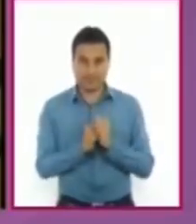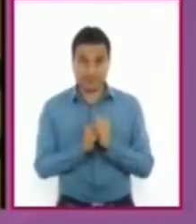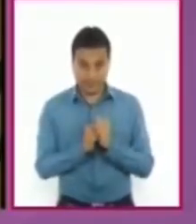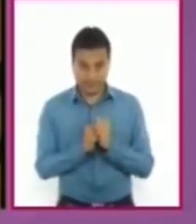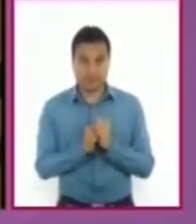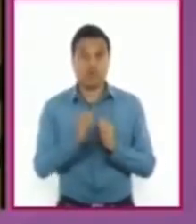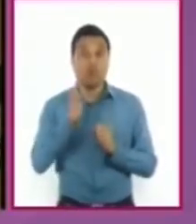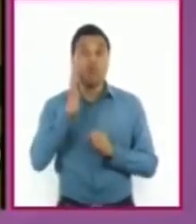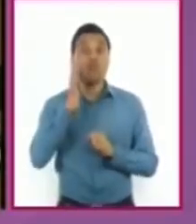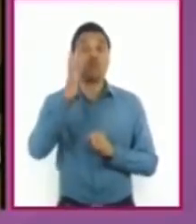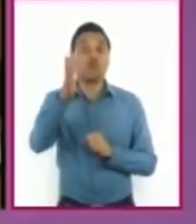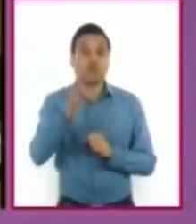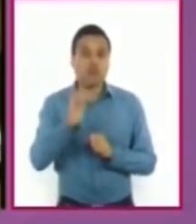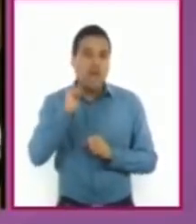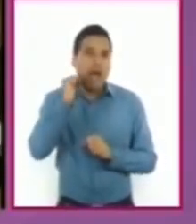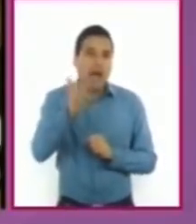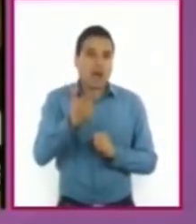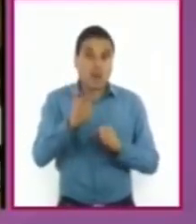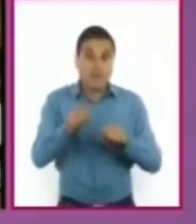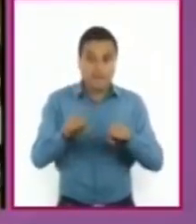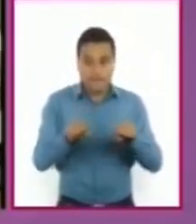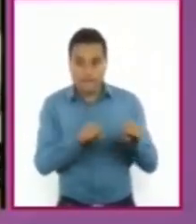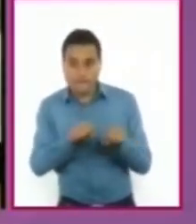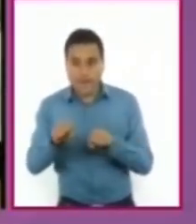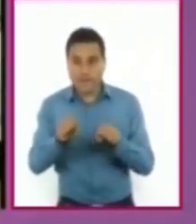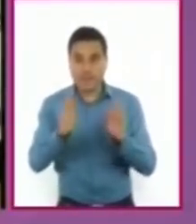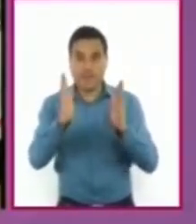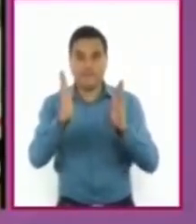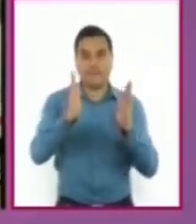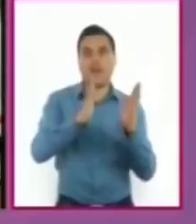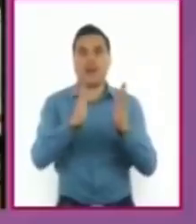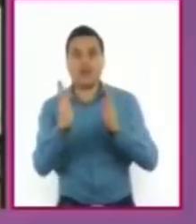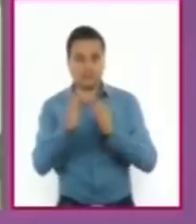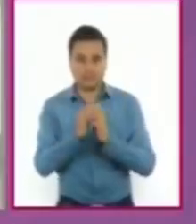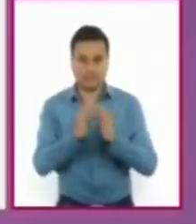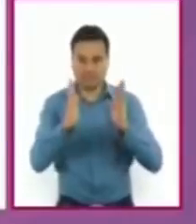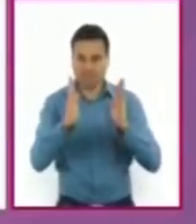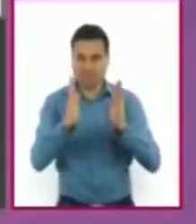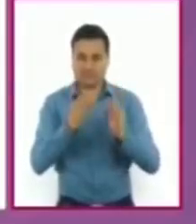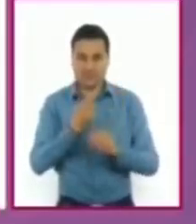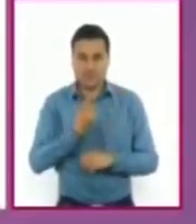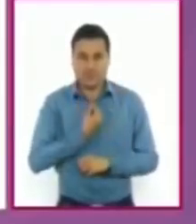cualquier movimiento ocasionado por el suelo, los edificios se derrumben.